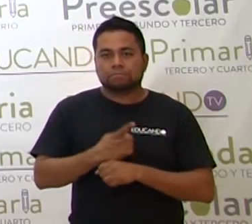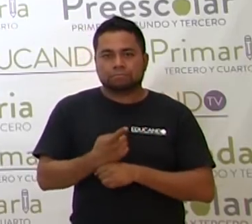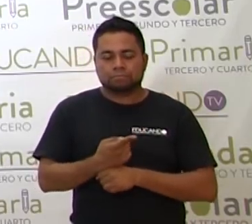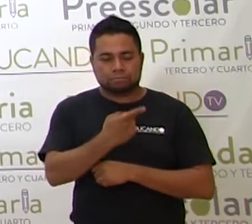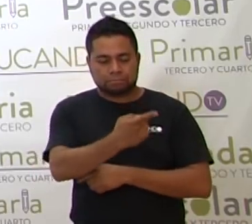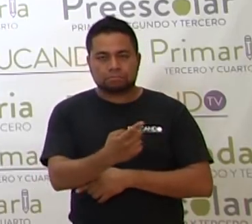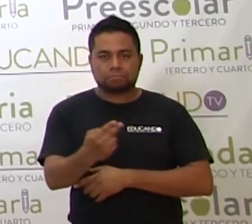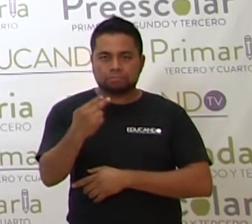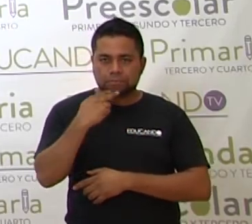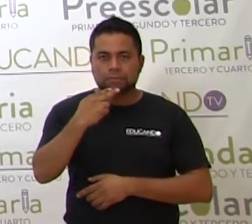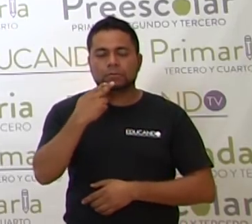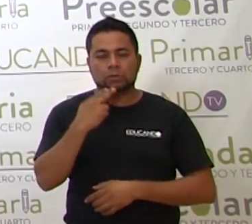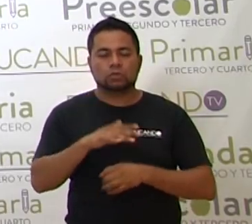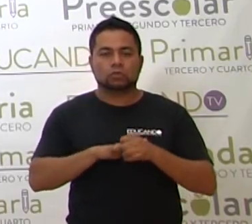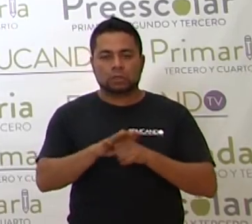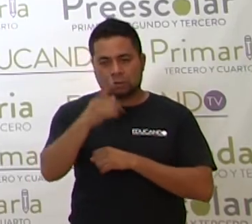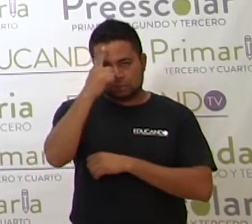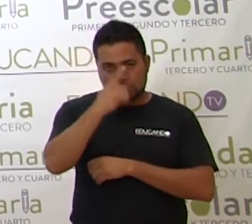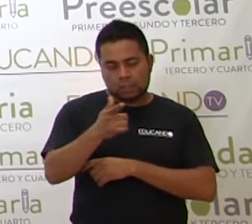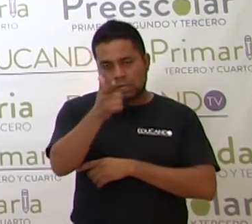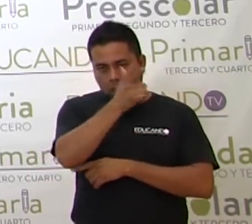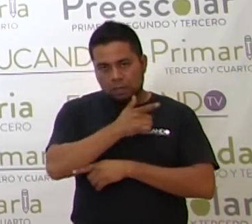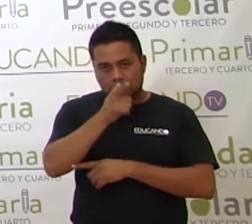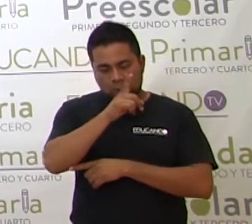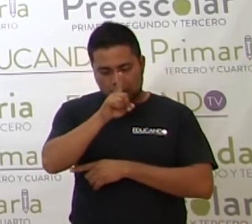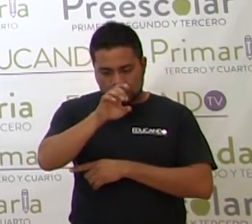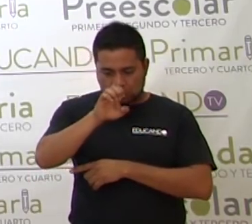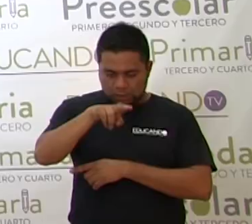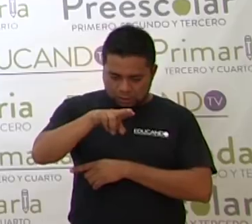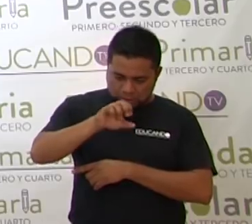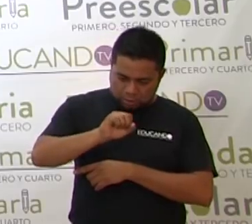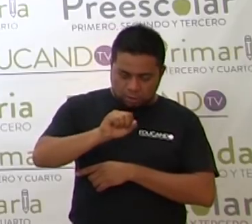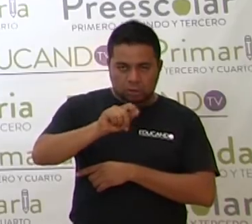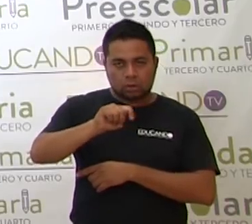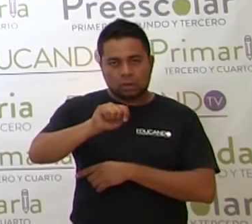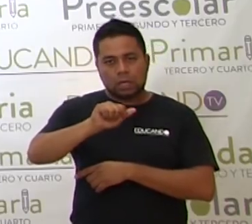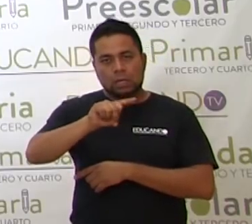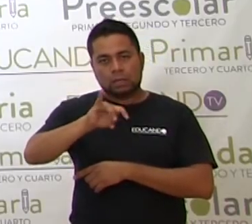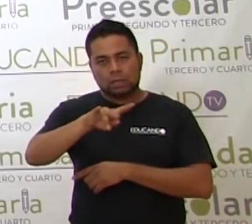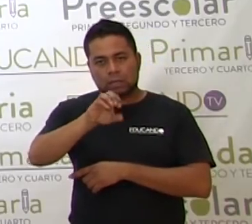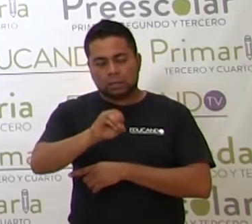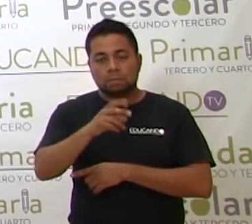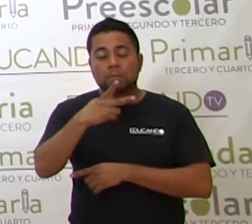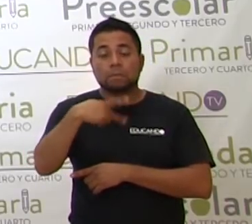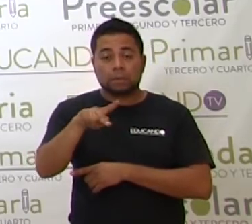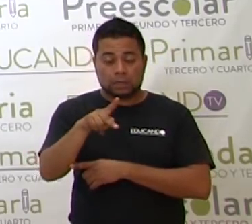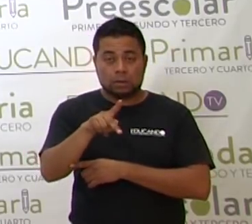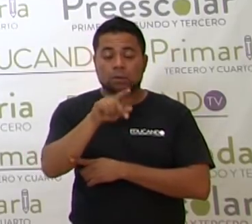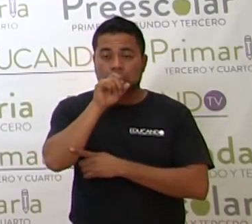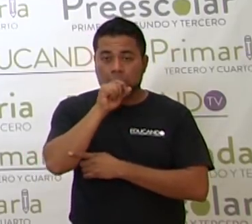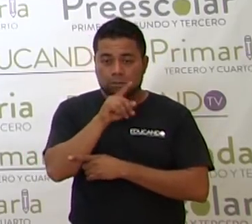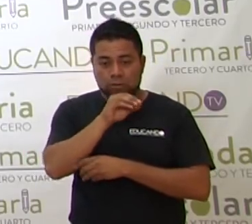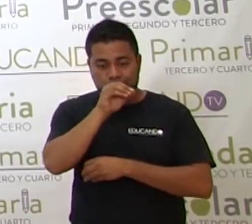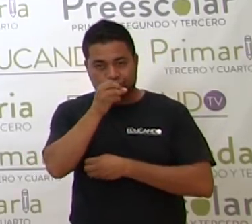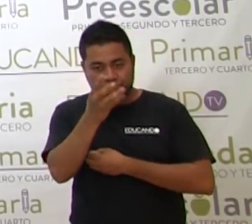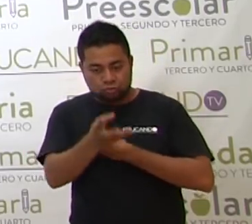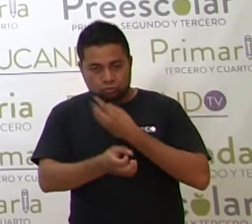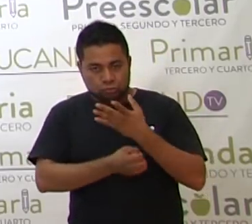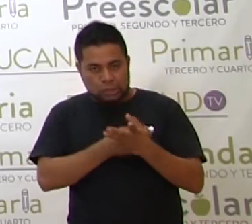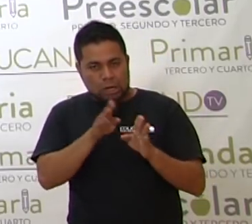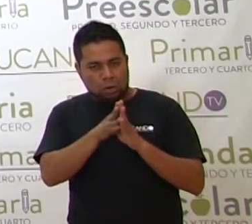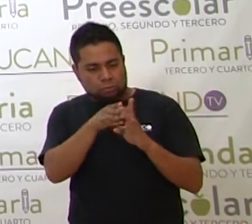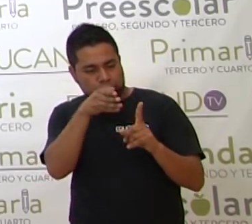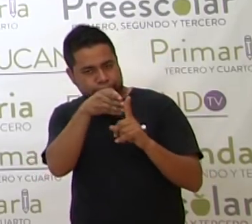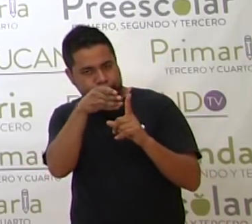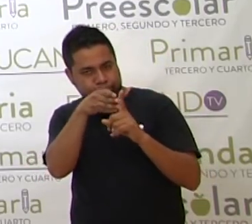está utilizando el lenguaje denotativo, pero te está dando datos muy